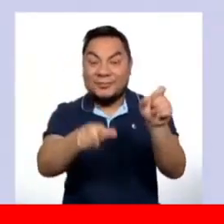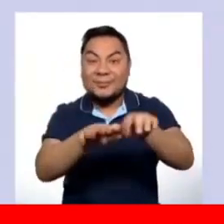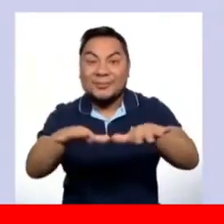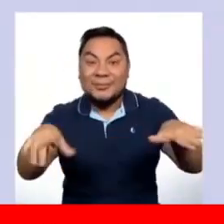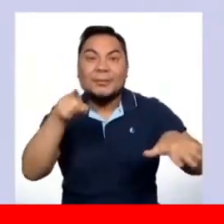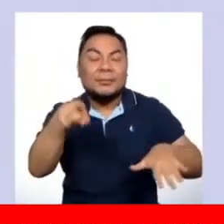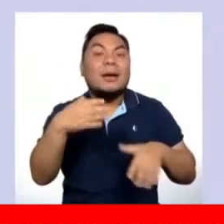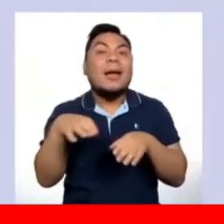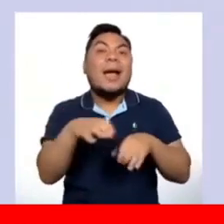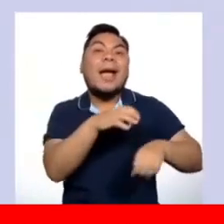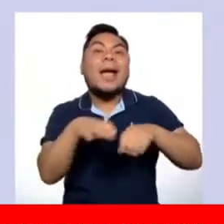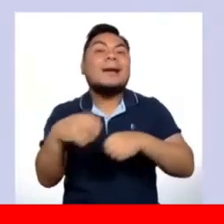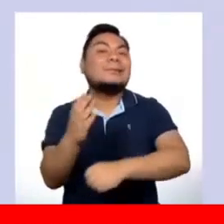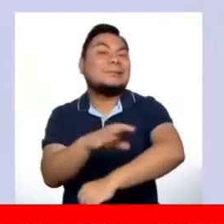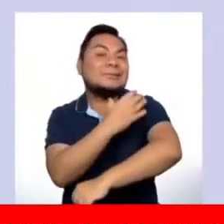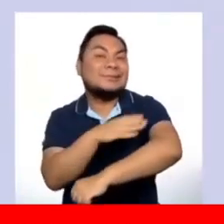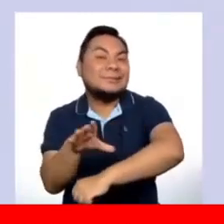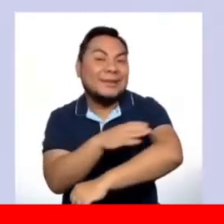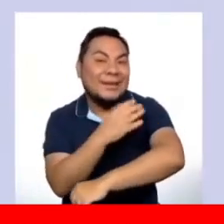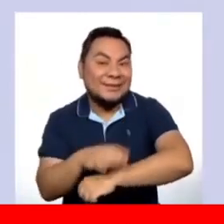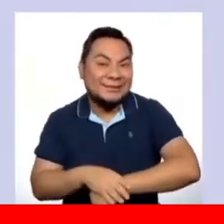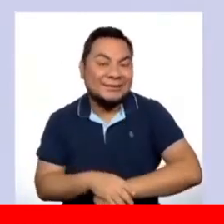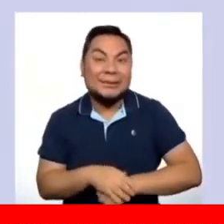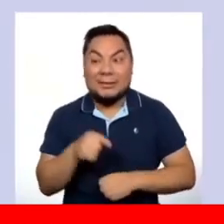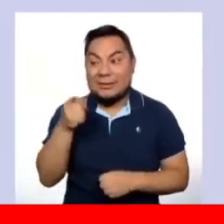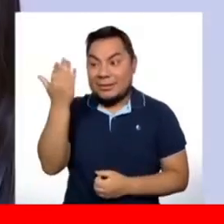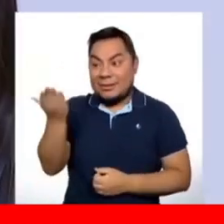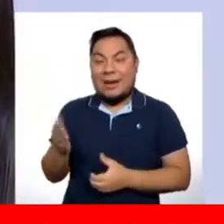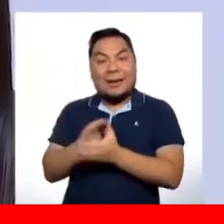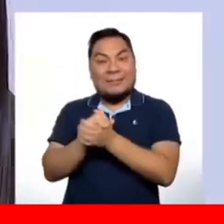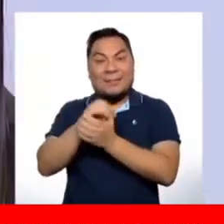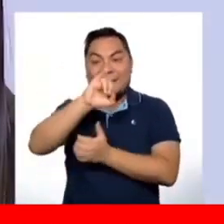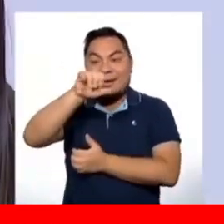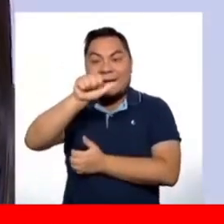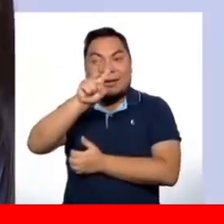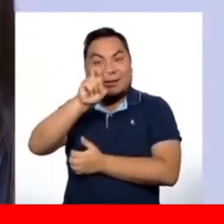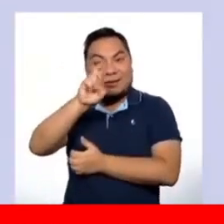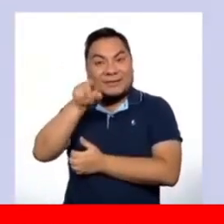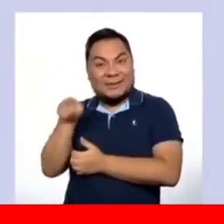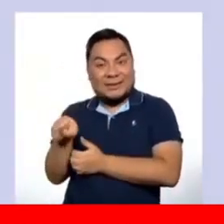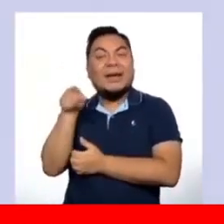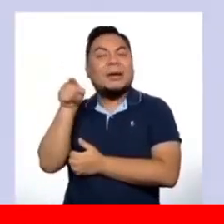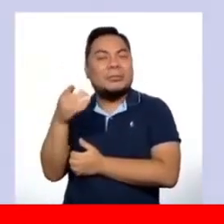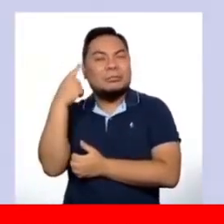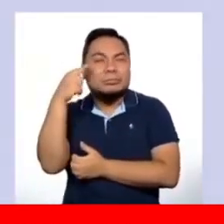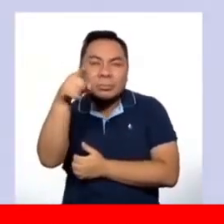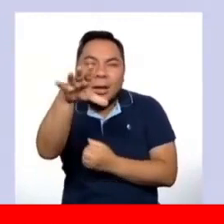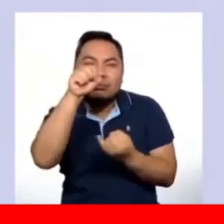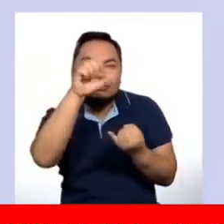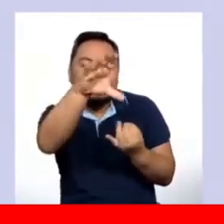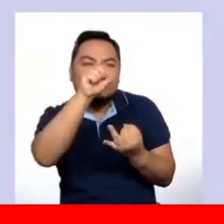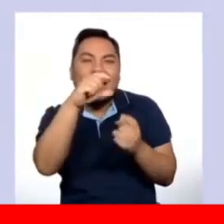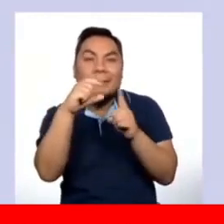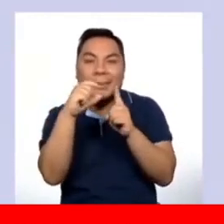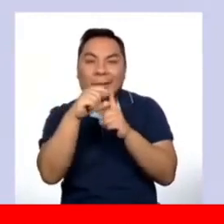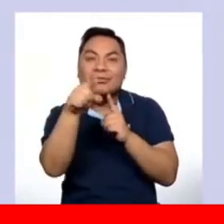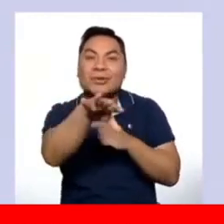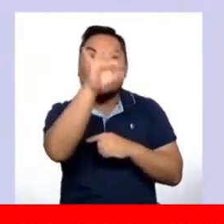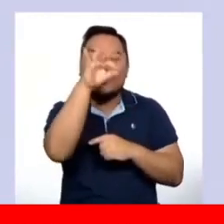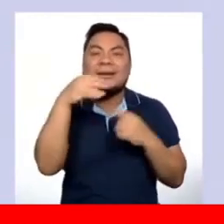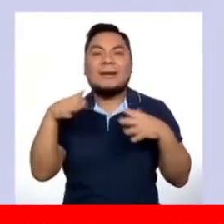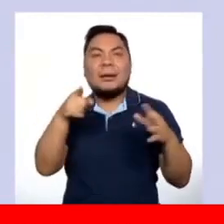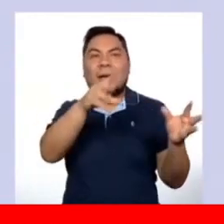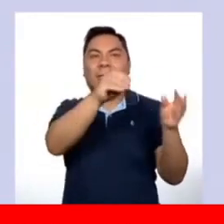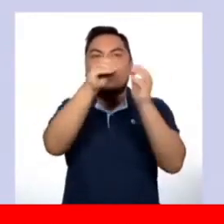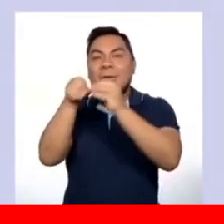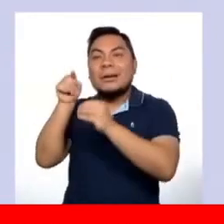haya hecho su canción. Pues nuestro amigo Javier ha tomado las palabras que muchos de ustedes escogieron y ha